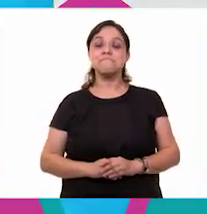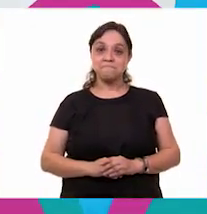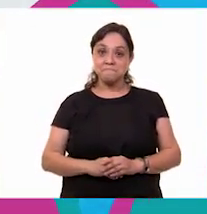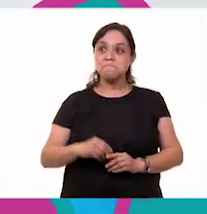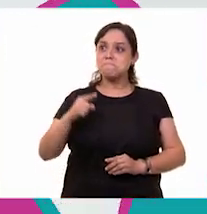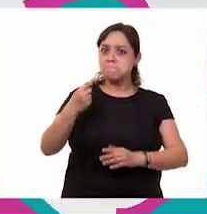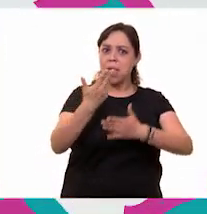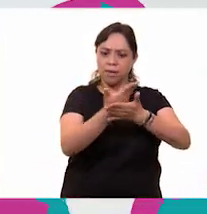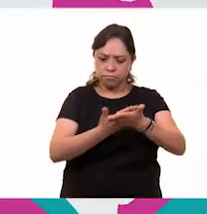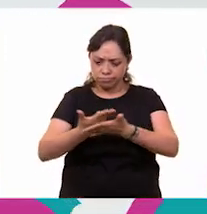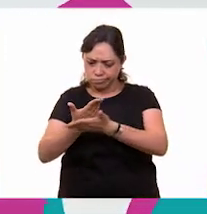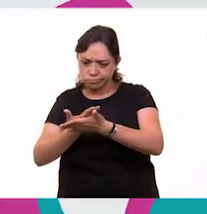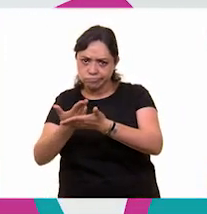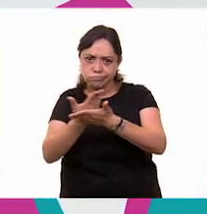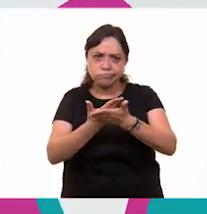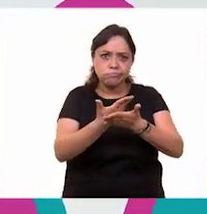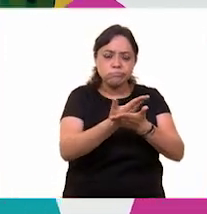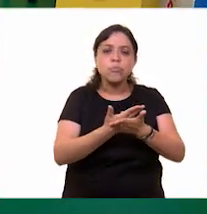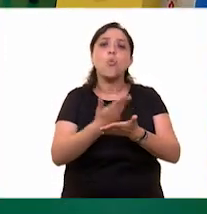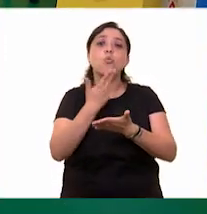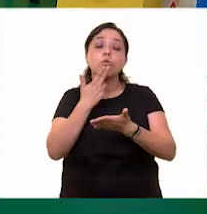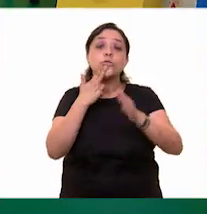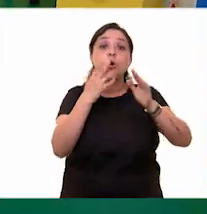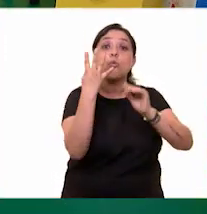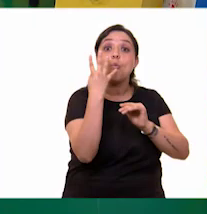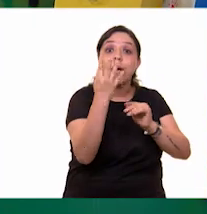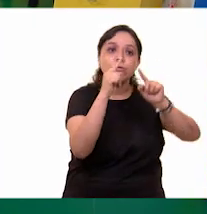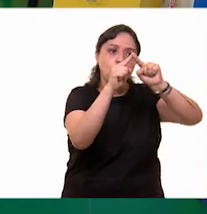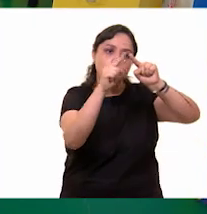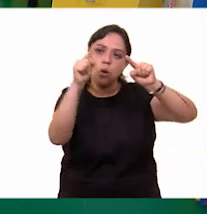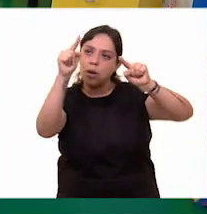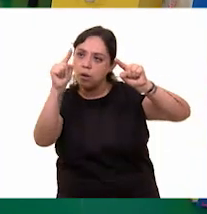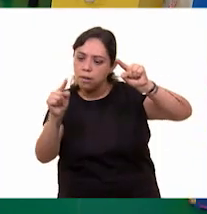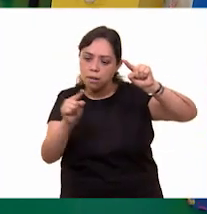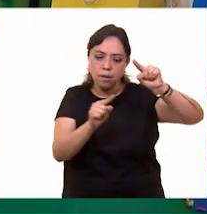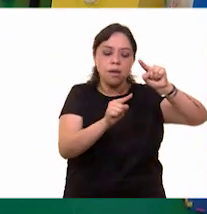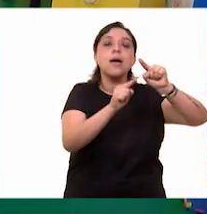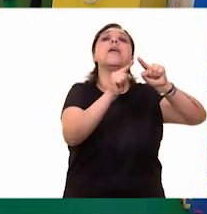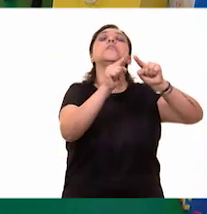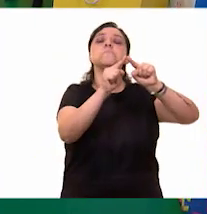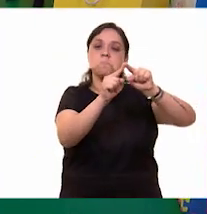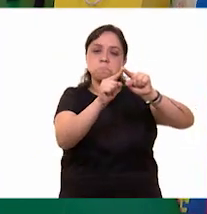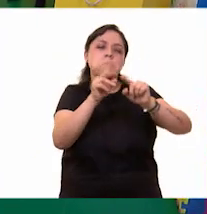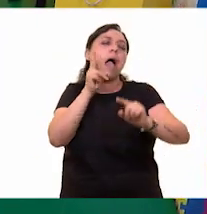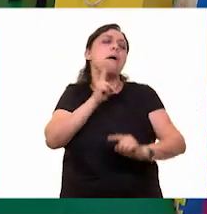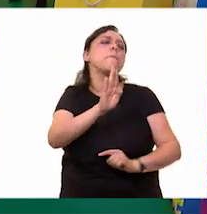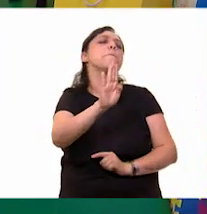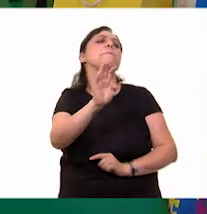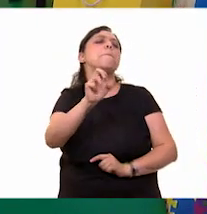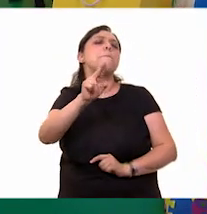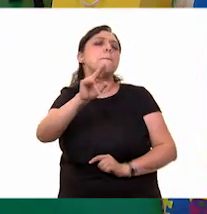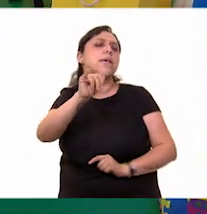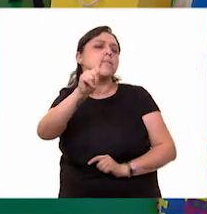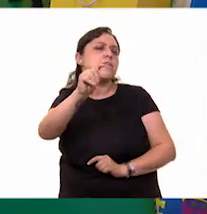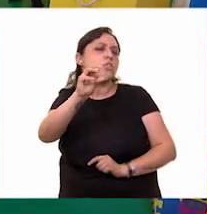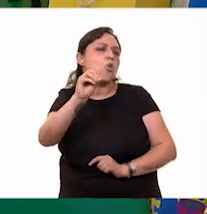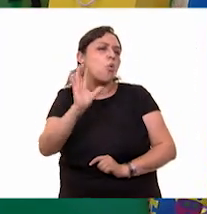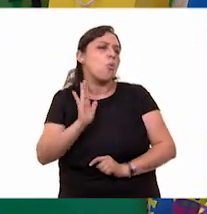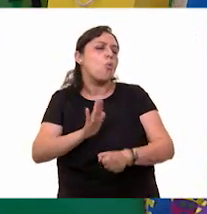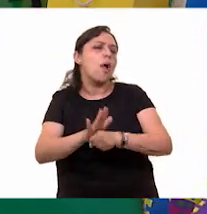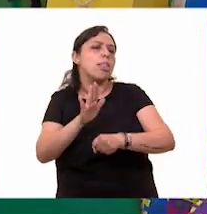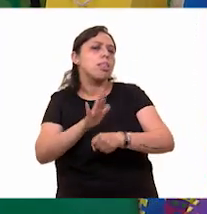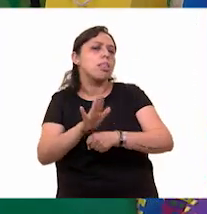también dibujó figuras de cuatro lados. Y Benito, ¿qué hizo Benito? Vamos a